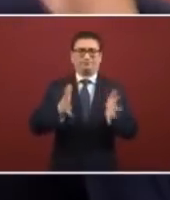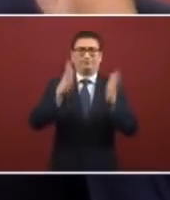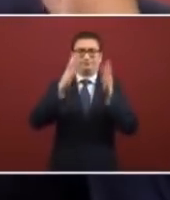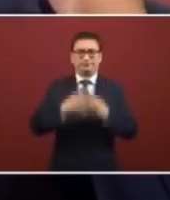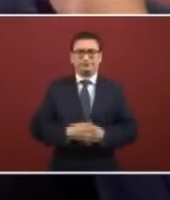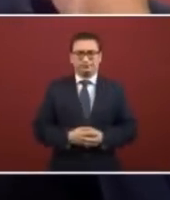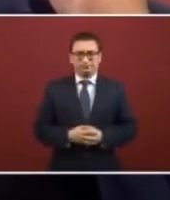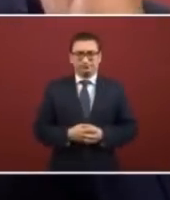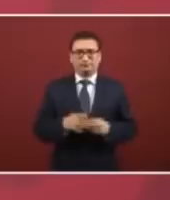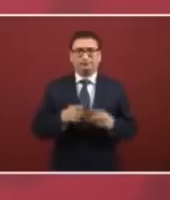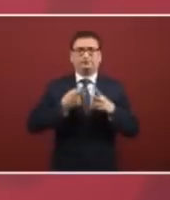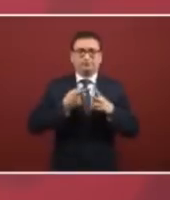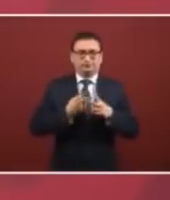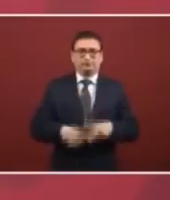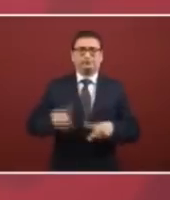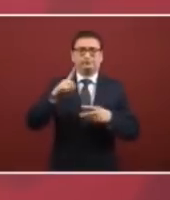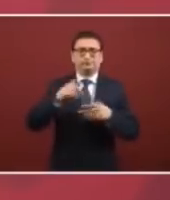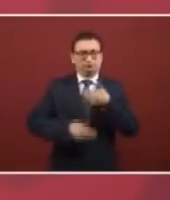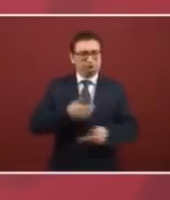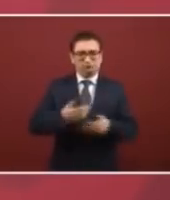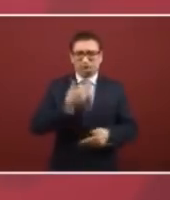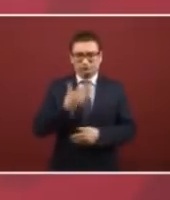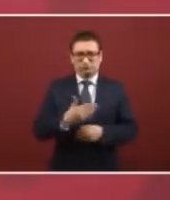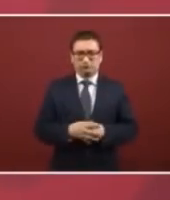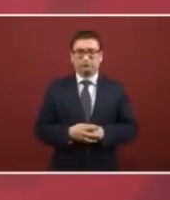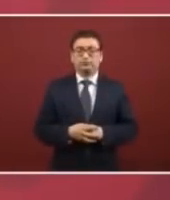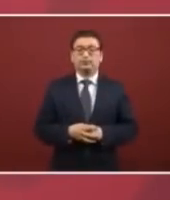se echó a andar todo. Hoy